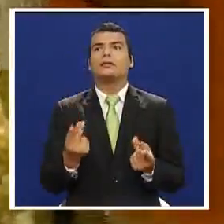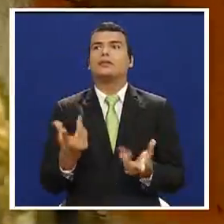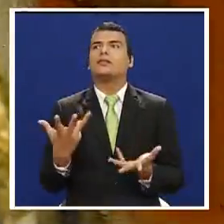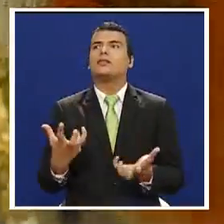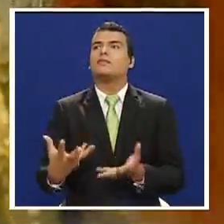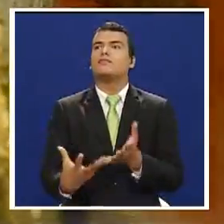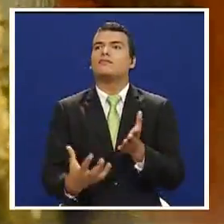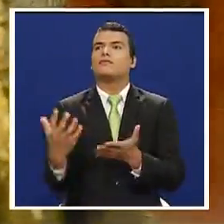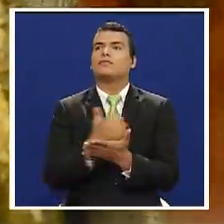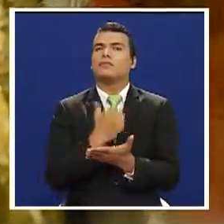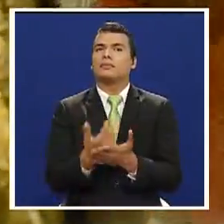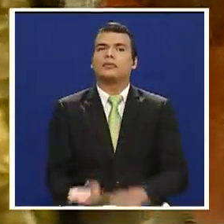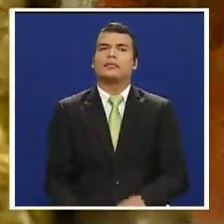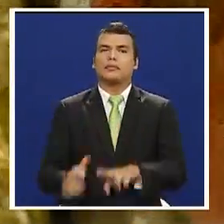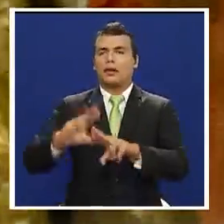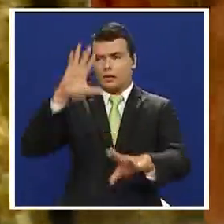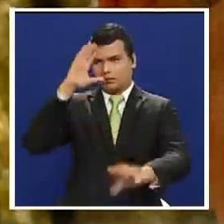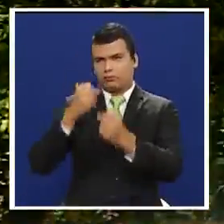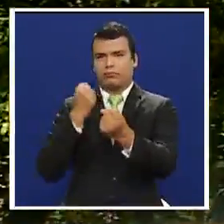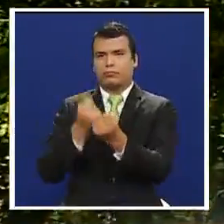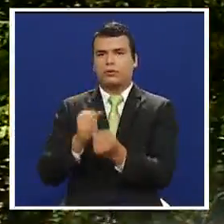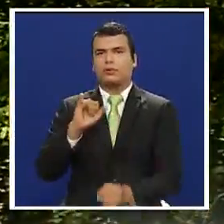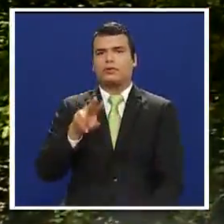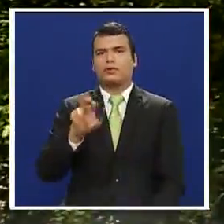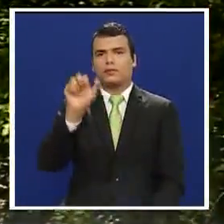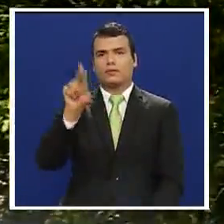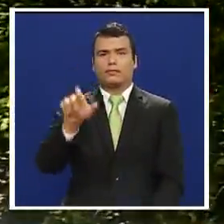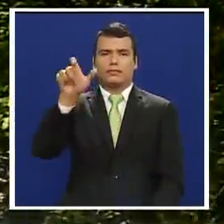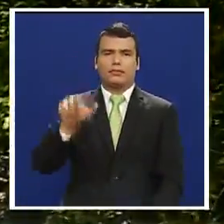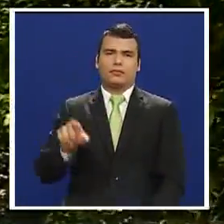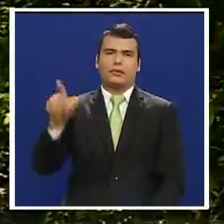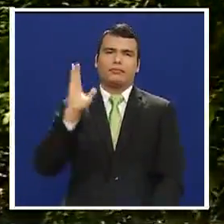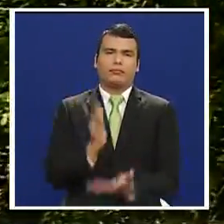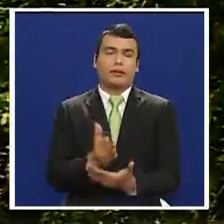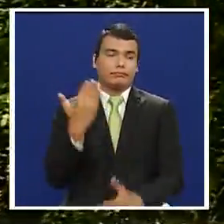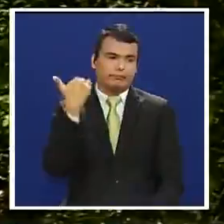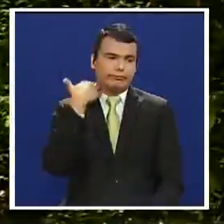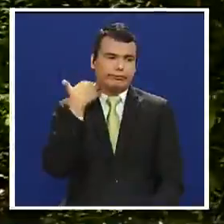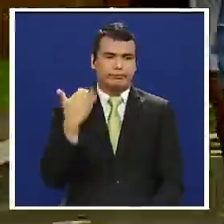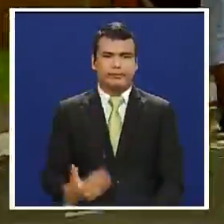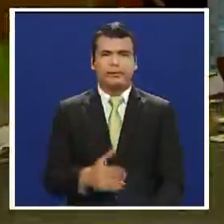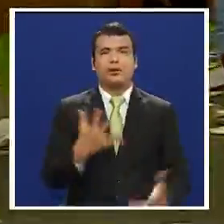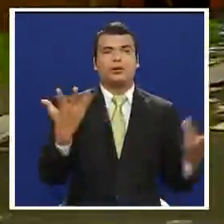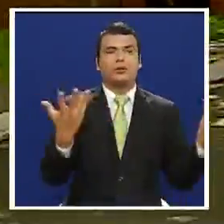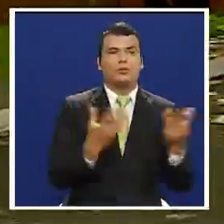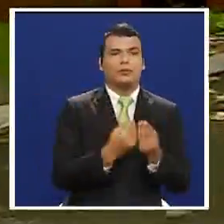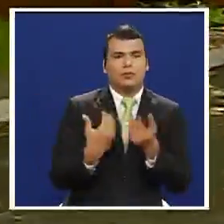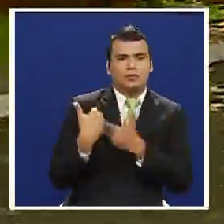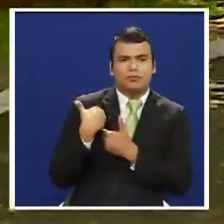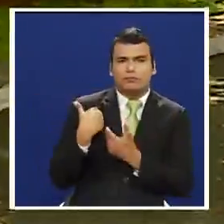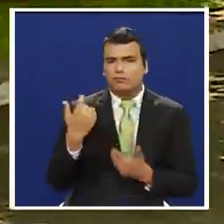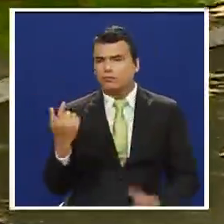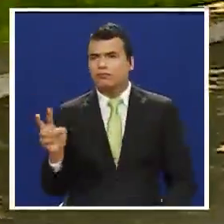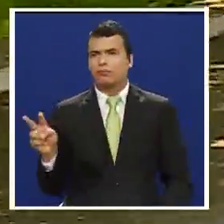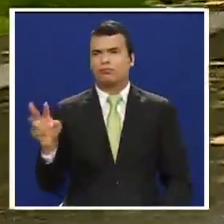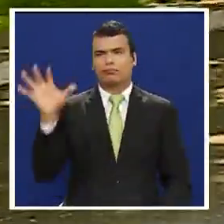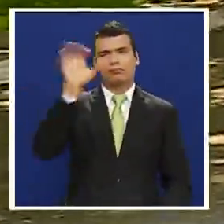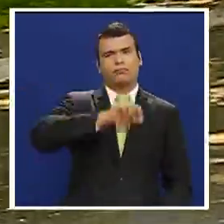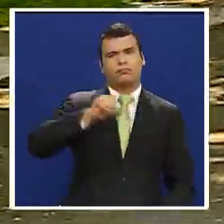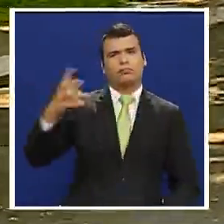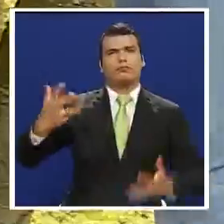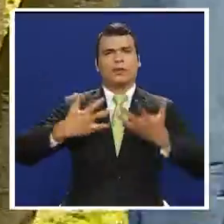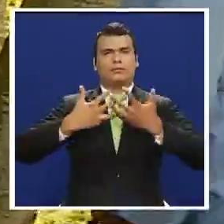1.200 hectáreas que poco a poco fueron comprando para el cultivo de uva y otros productos, construyeron este potentoso hotel avaluado en más de 10